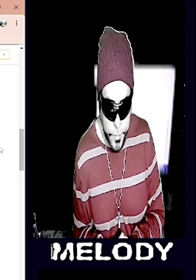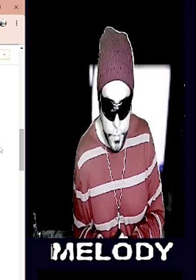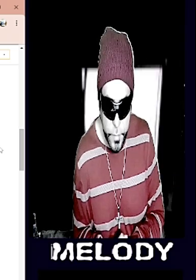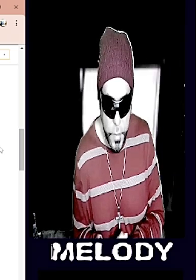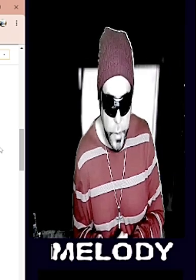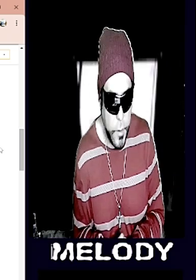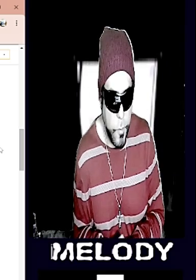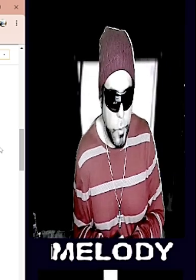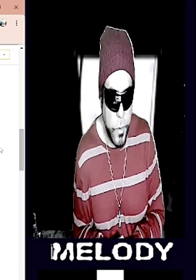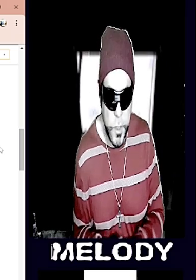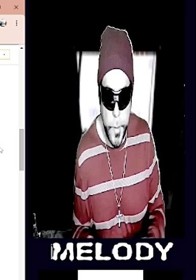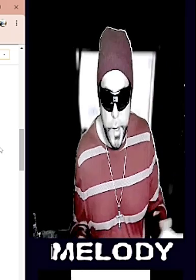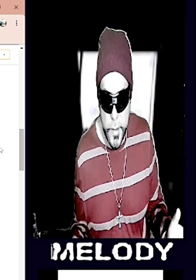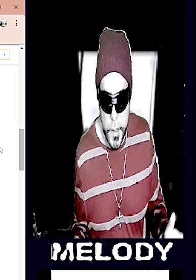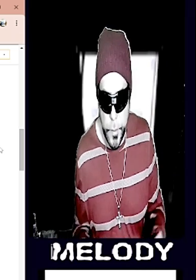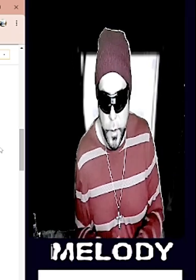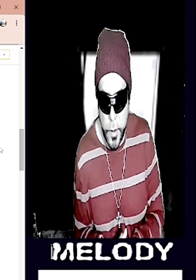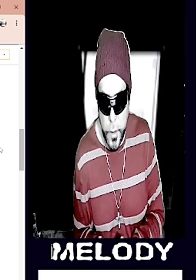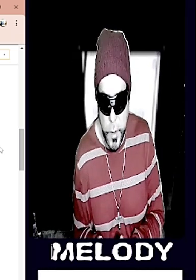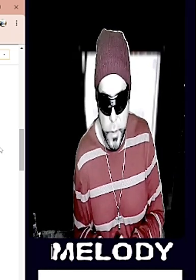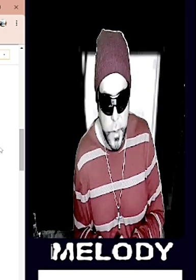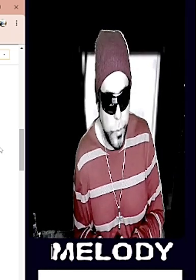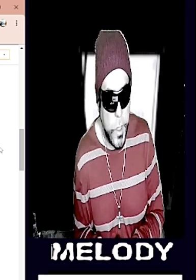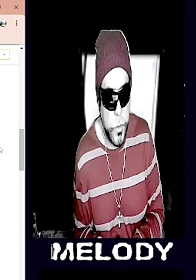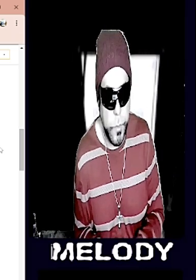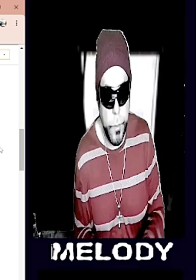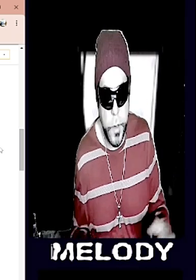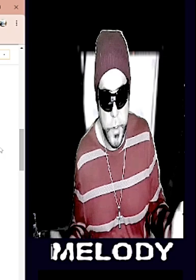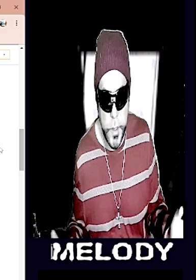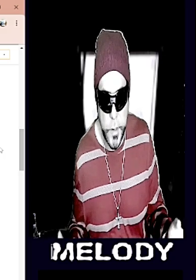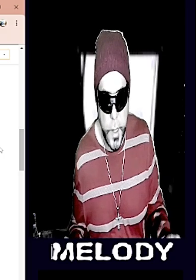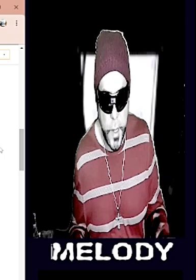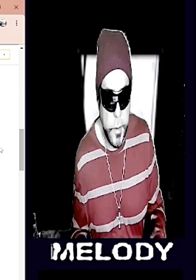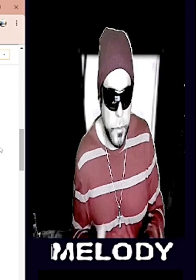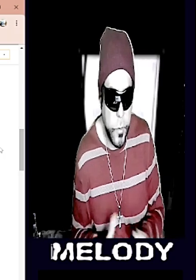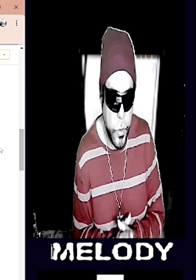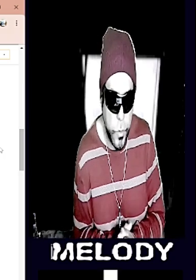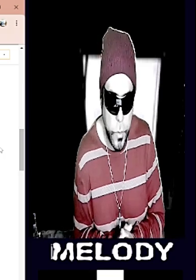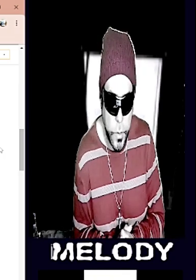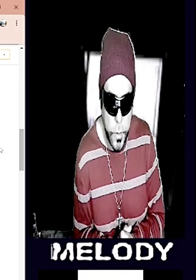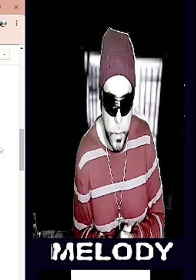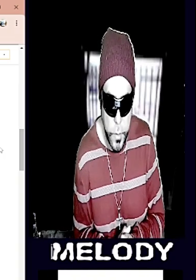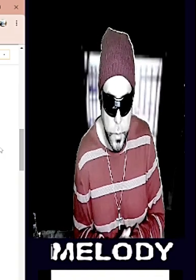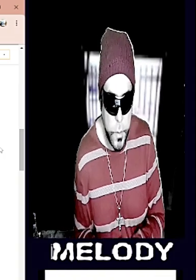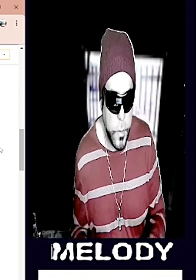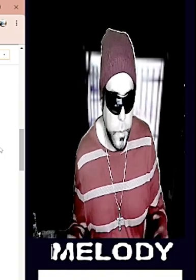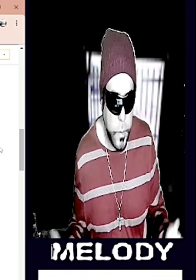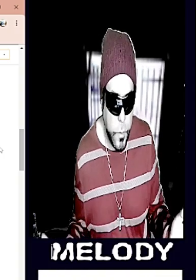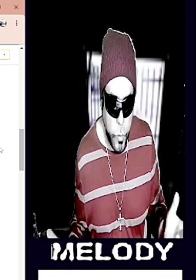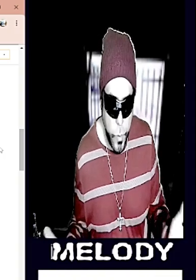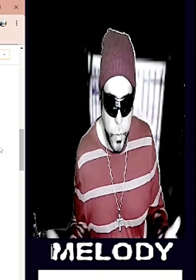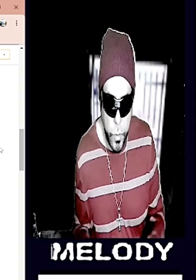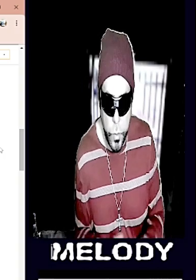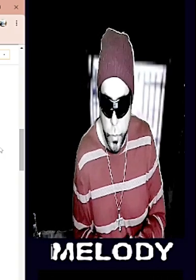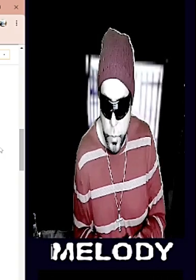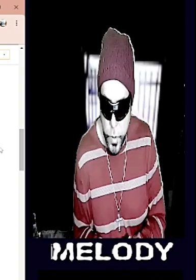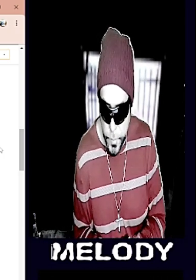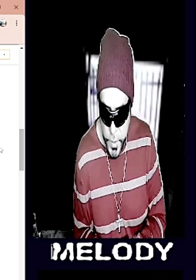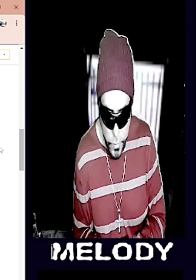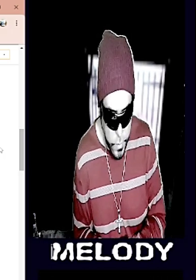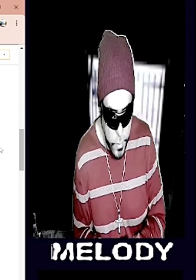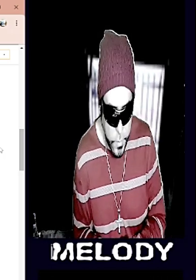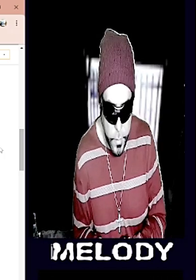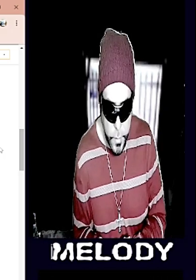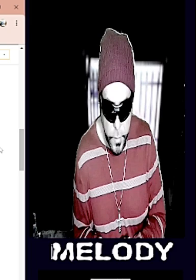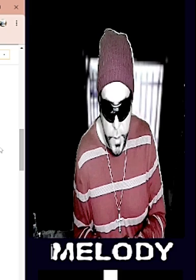gubernatura y como no tiene experiencia porque en realidad Estas mujeres son porristas así las veo yo comento con